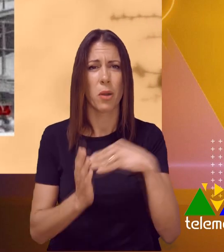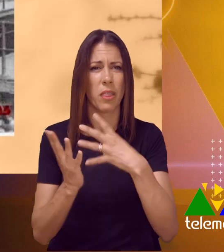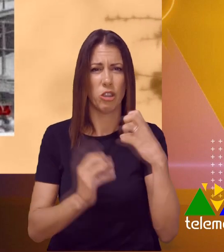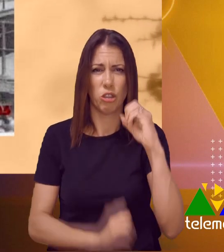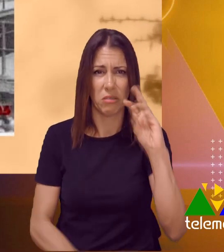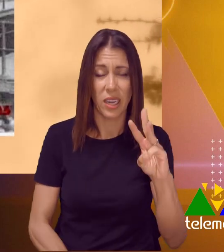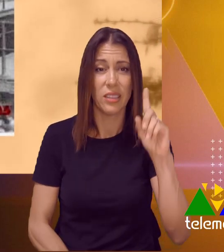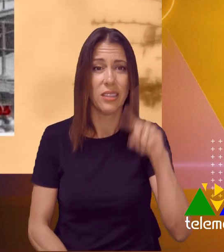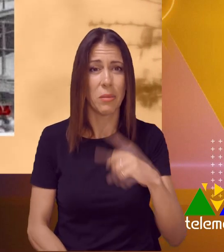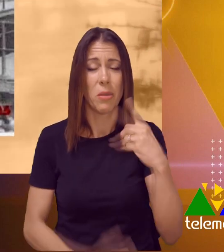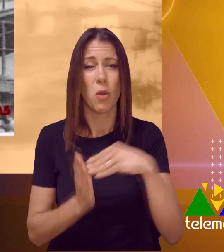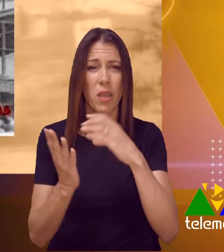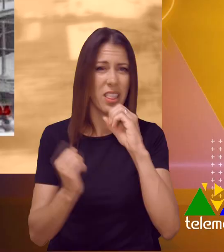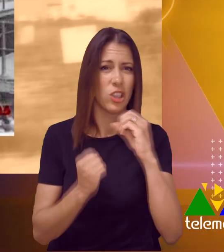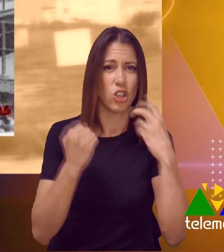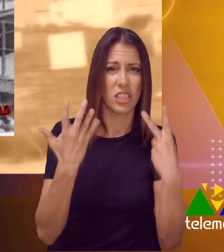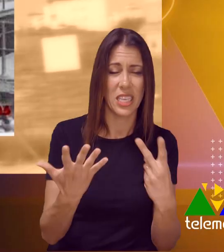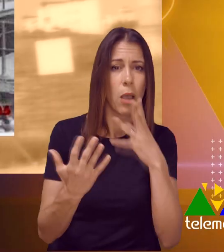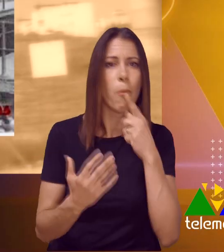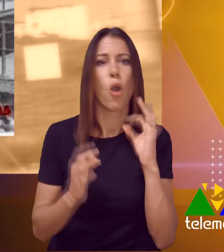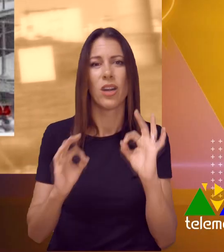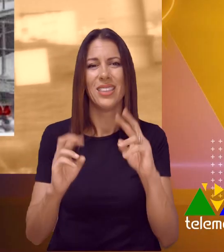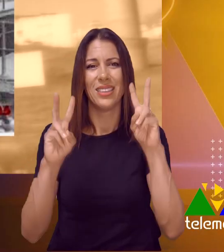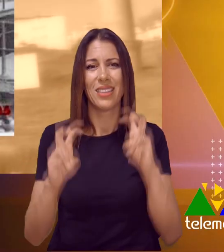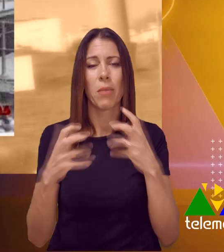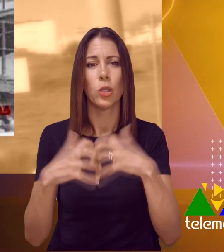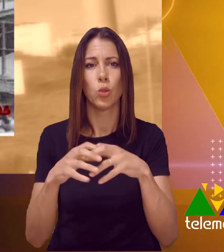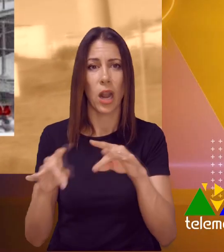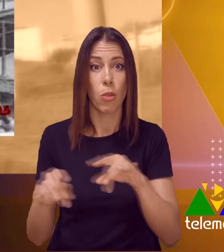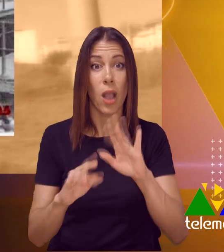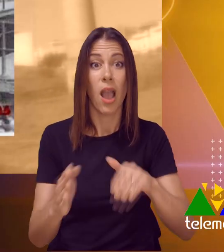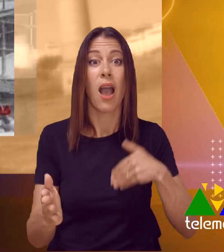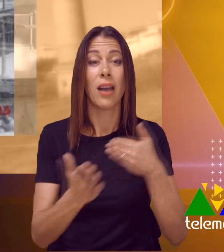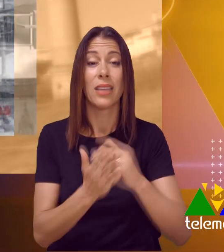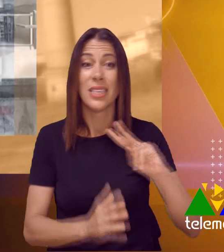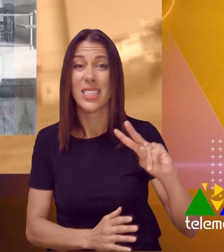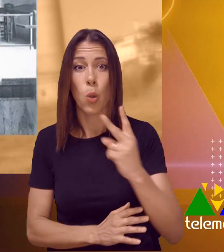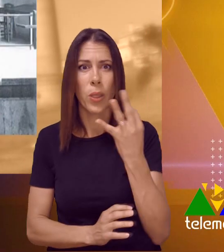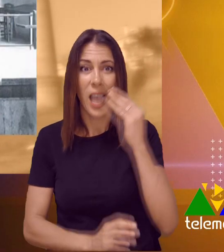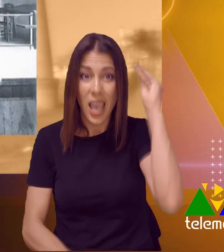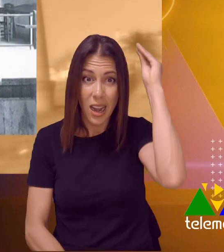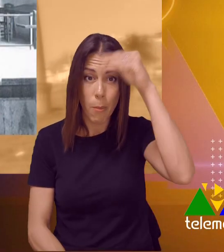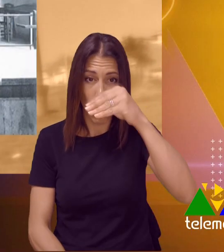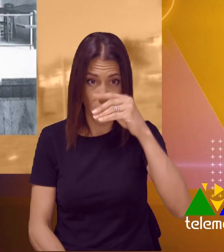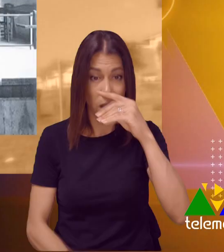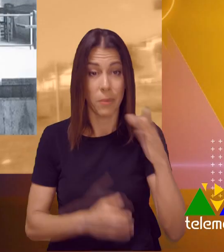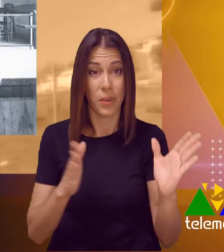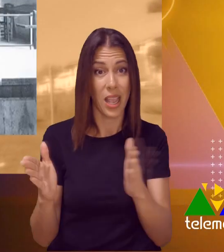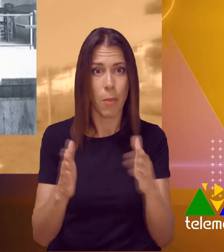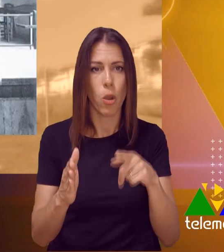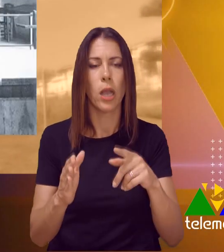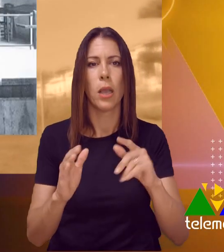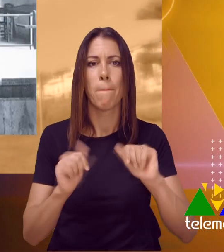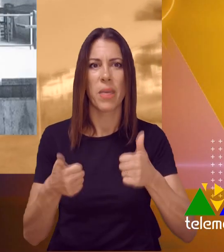grandes manifestaciones por la industria del azúcar. Fue hasta que la Segunda República, en época de la Segunda República, se